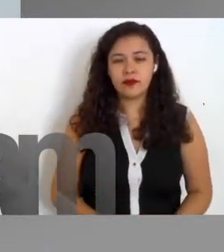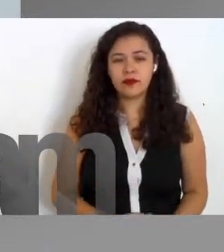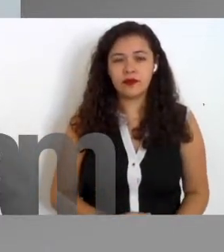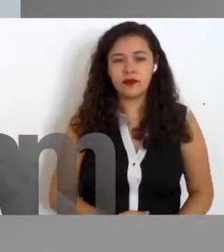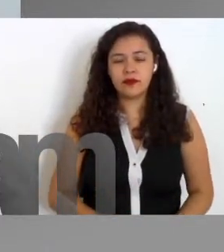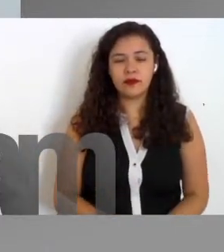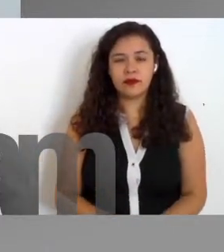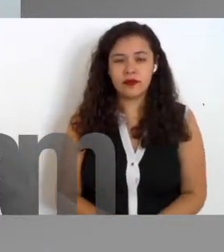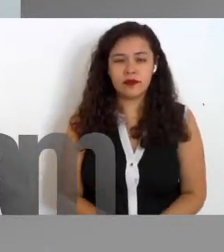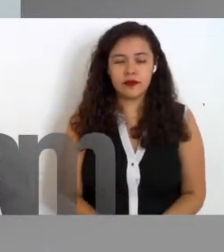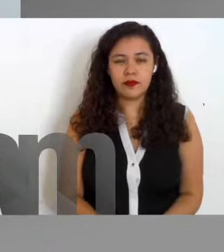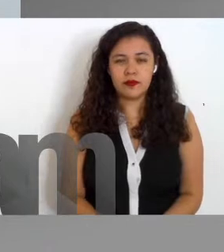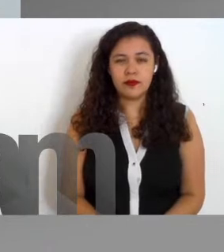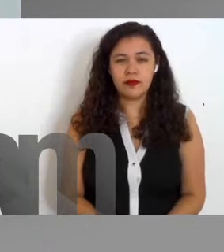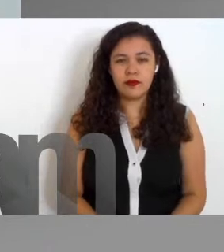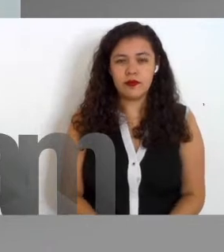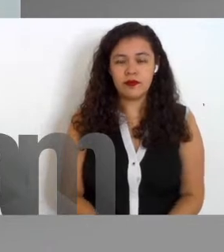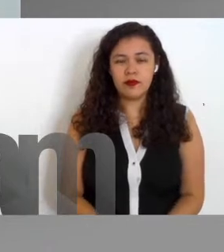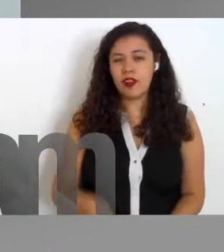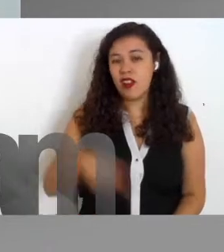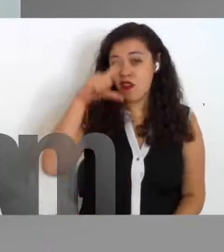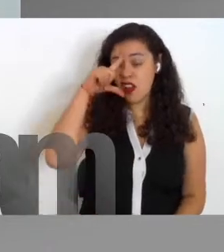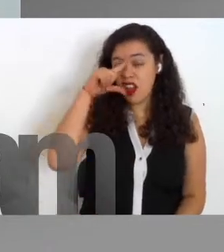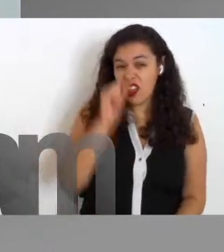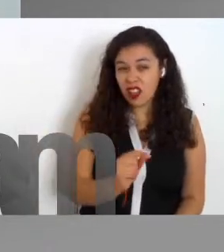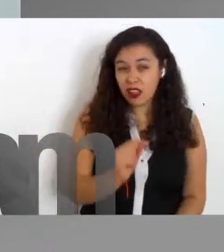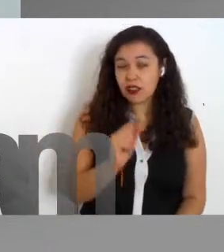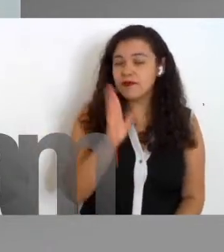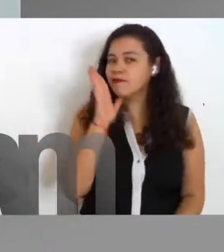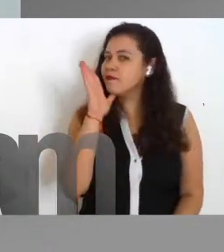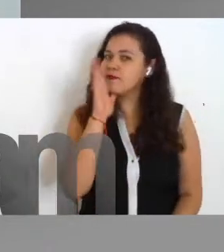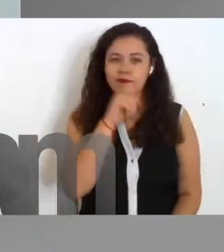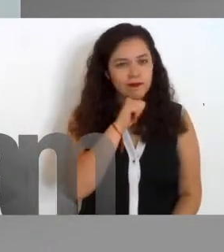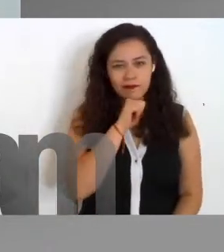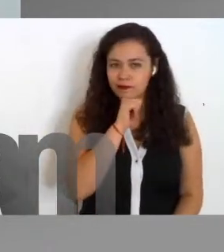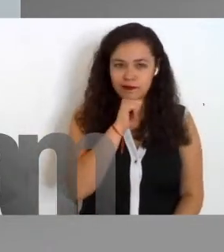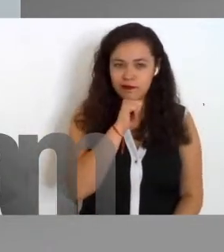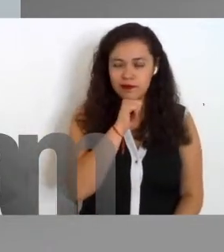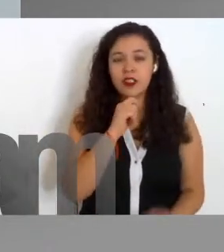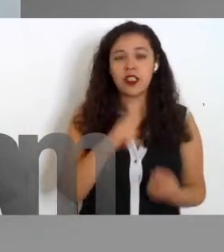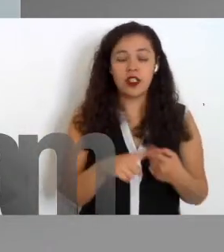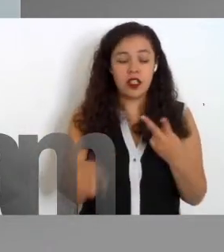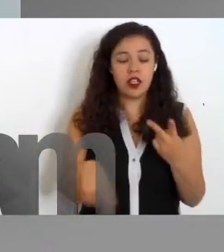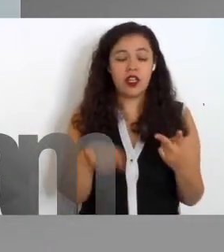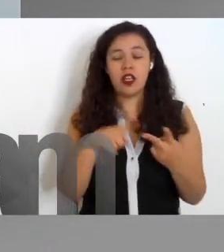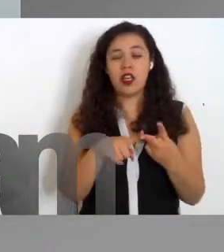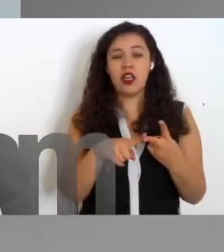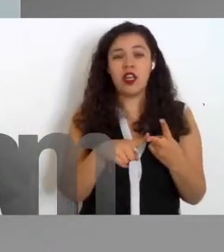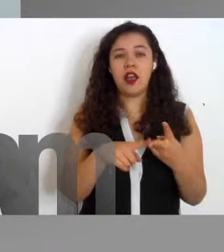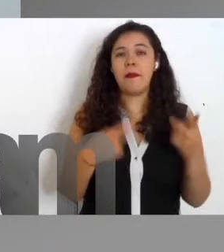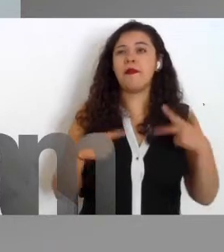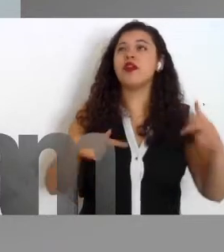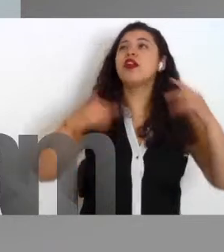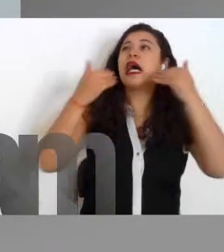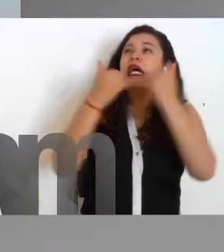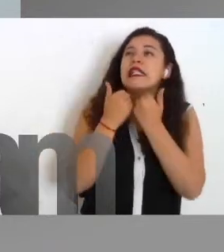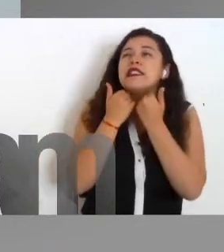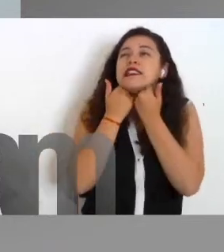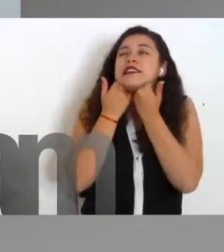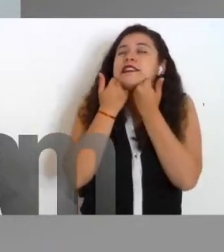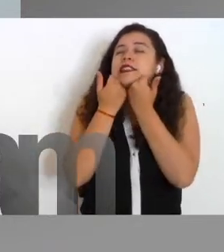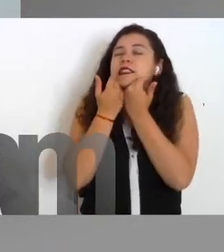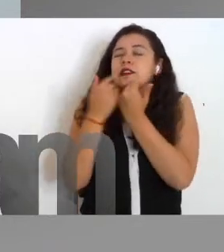fallar, ¿no? No podemos generar una expectativa que finalmente no se